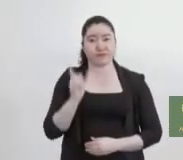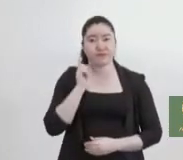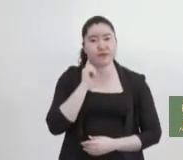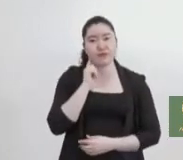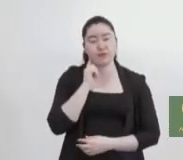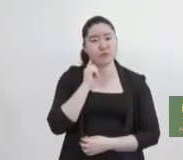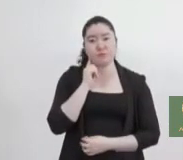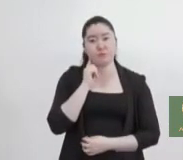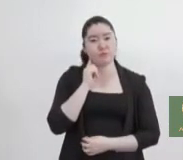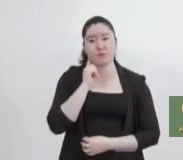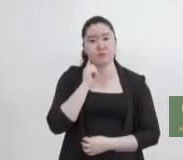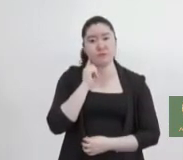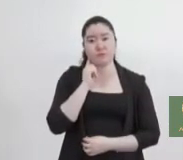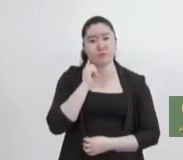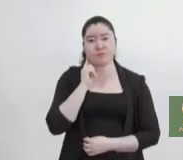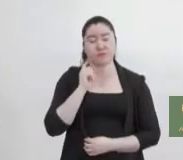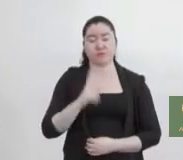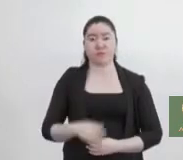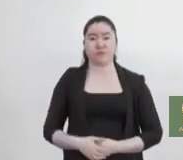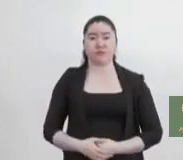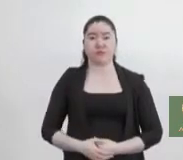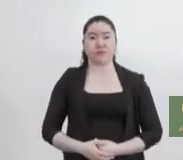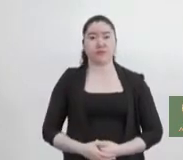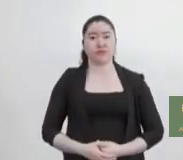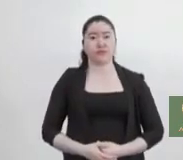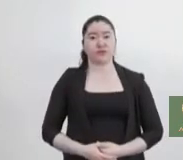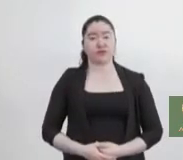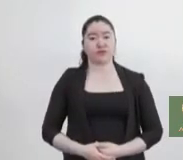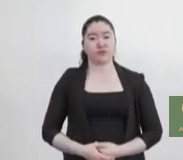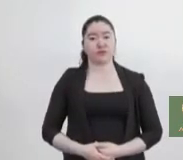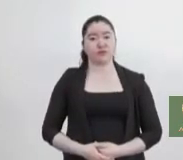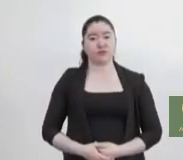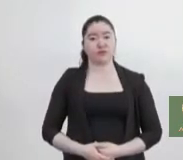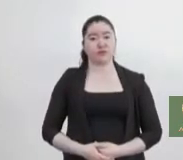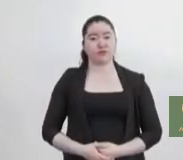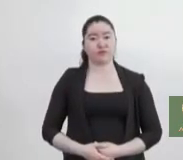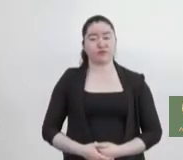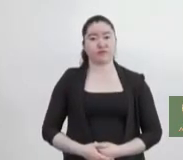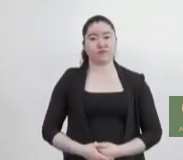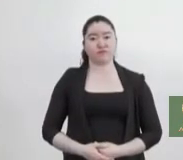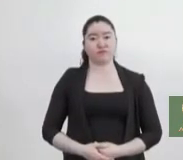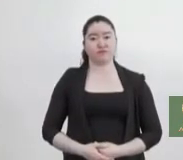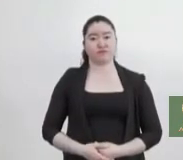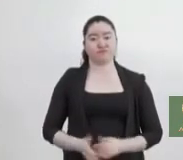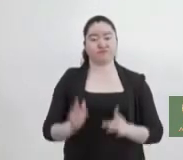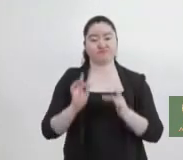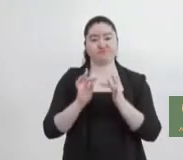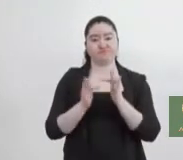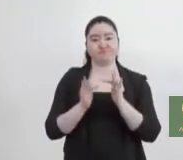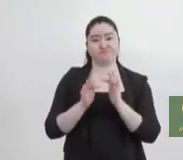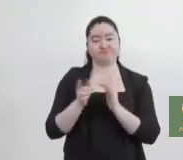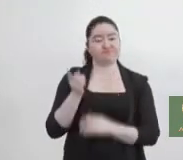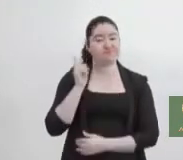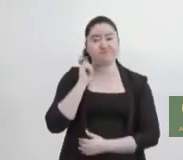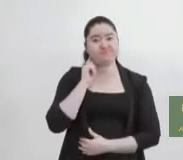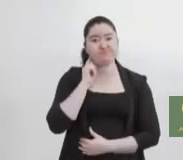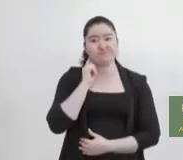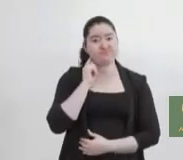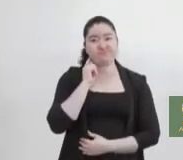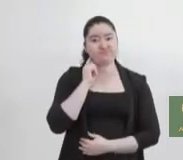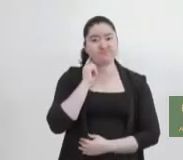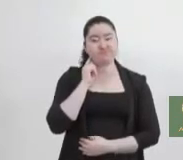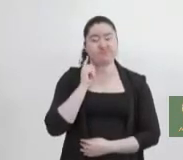personal educativo en cuanto a la organización. Respecto a la situación de las escuelas, de su